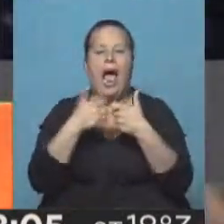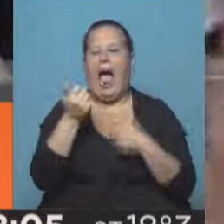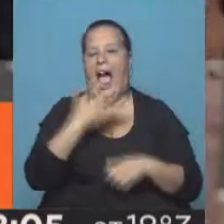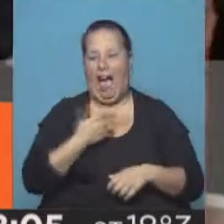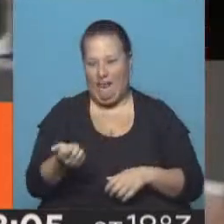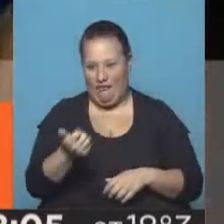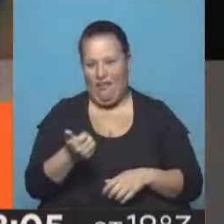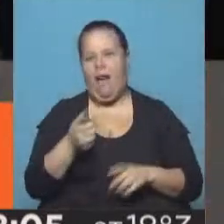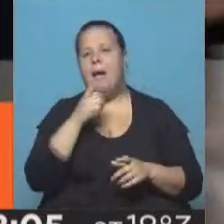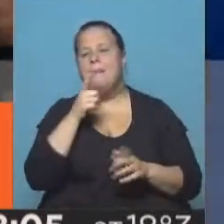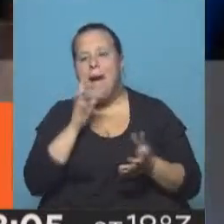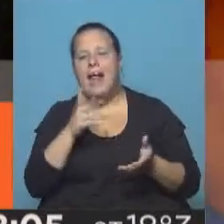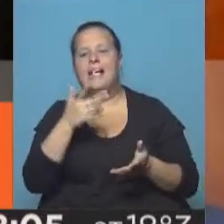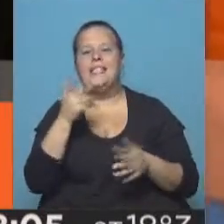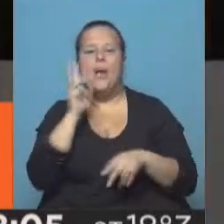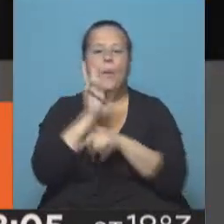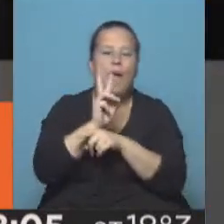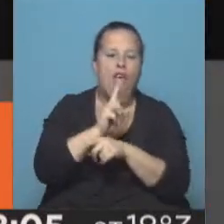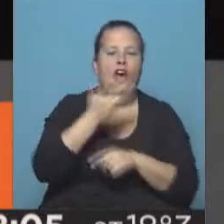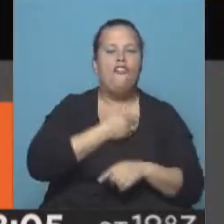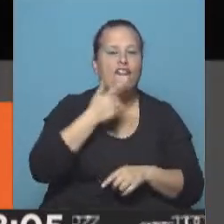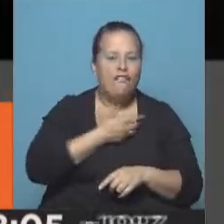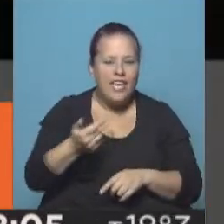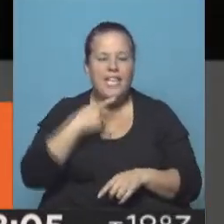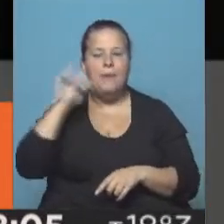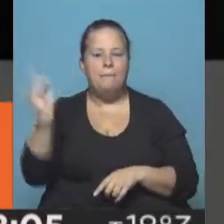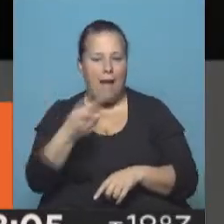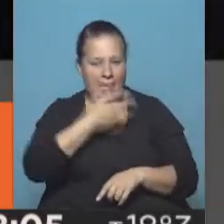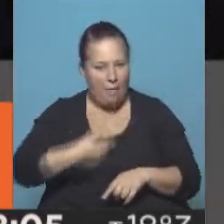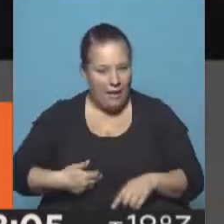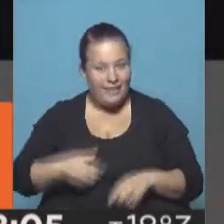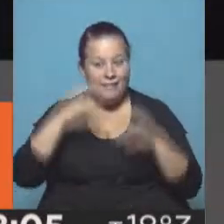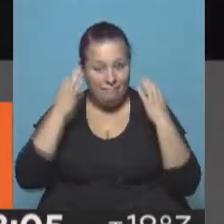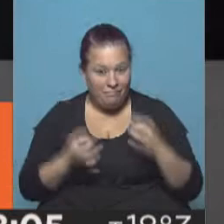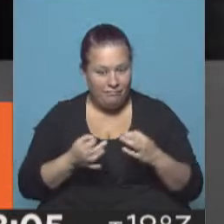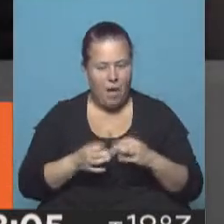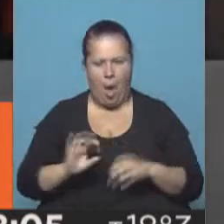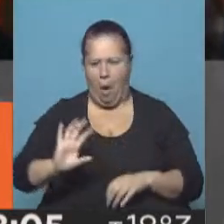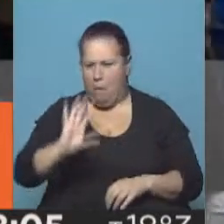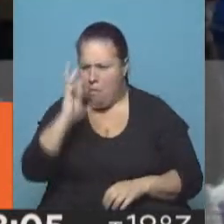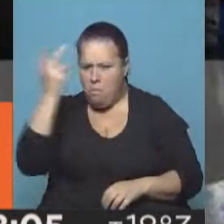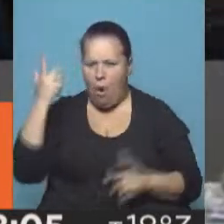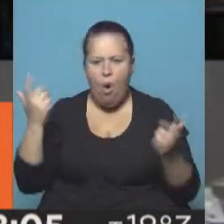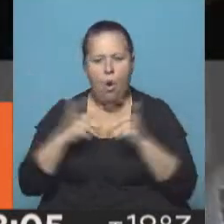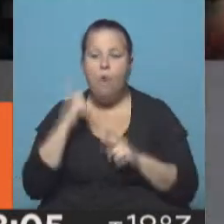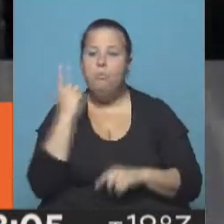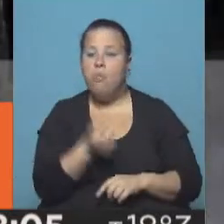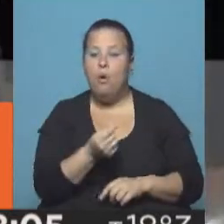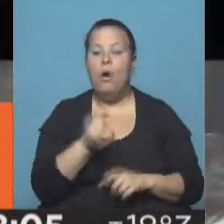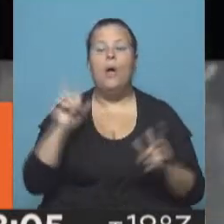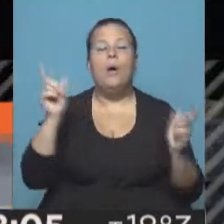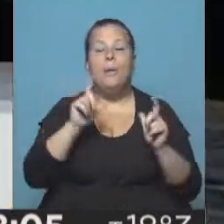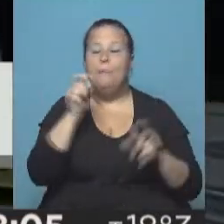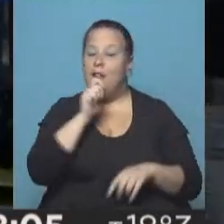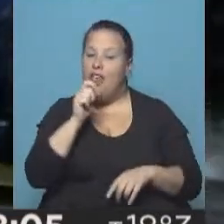Fútbol Argentino, aparentemente como veedor de la FIFA, que lo mandaba Gianni Infantino. Y lo cierto es que sale muy enojado de esa reunión y a los medios que